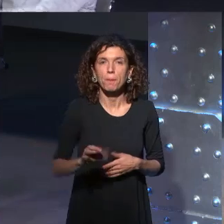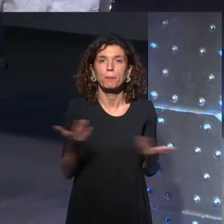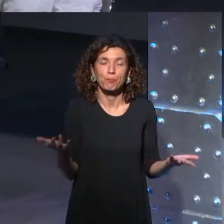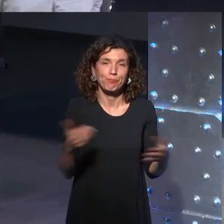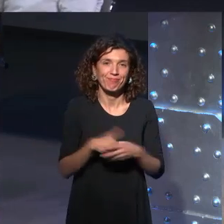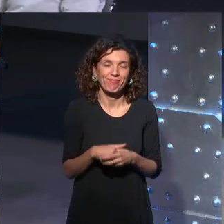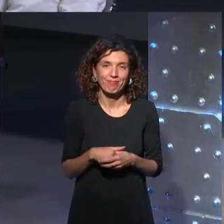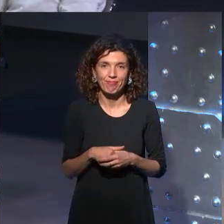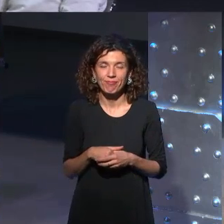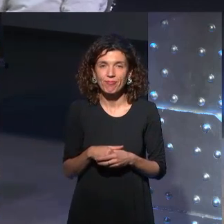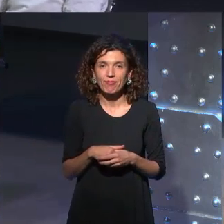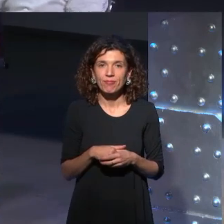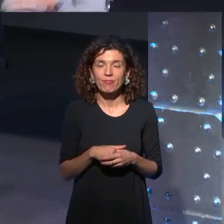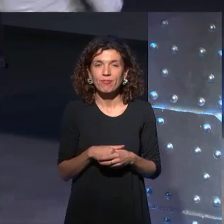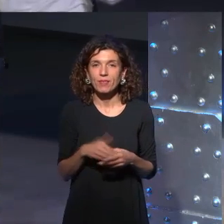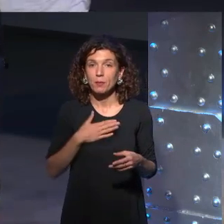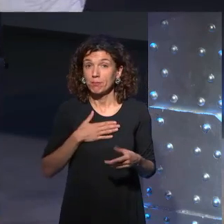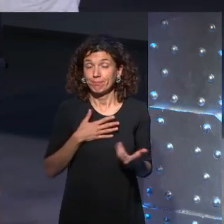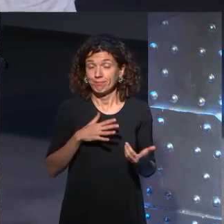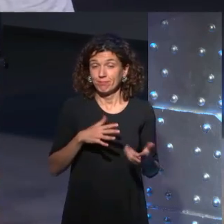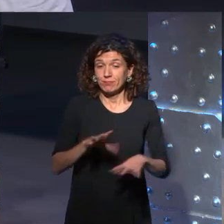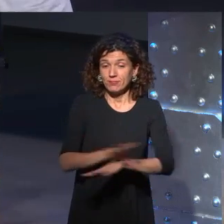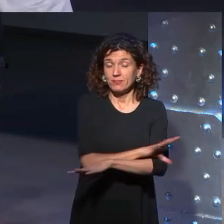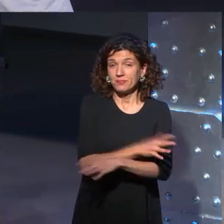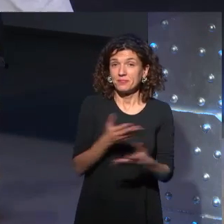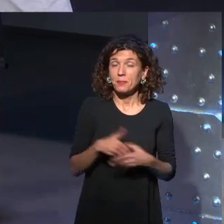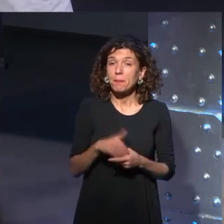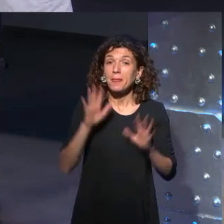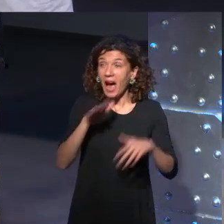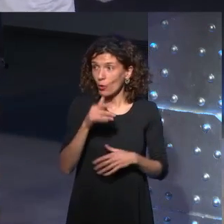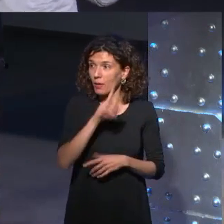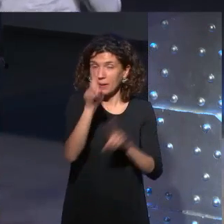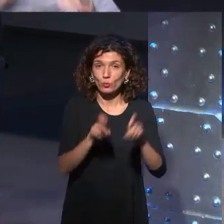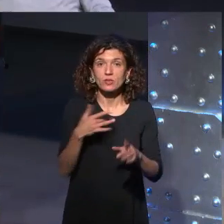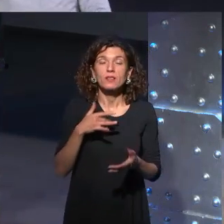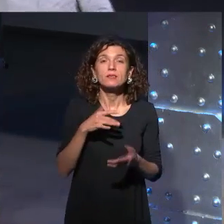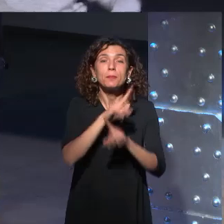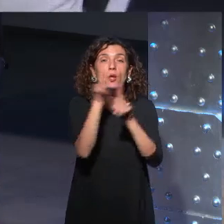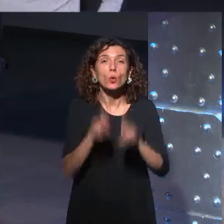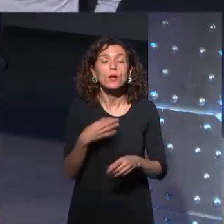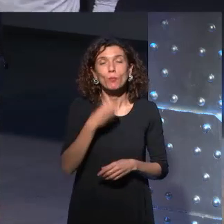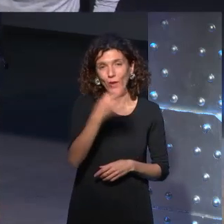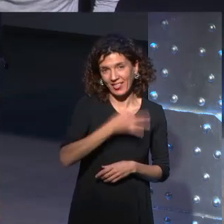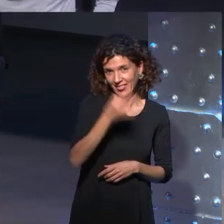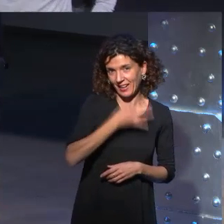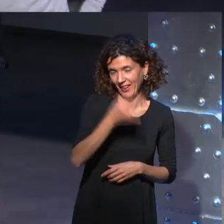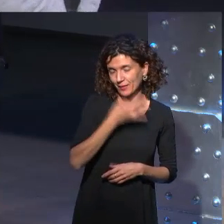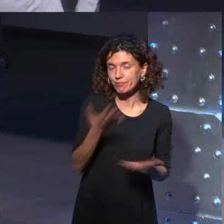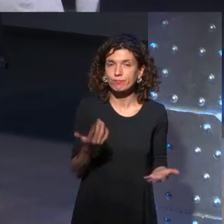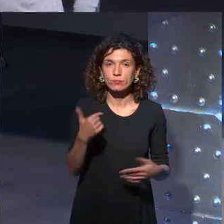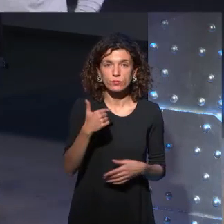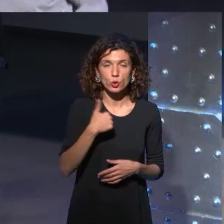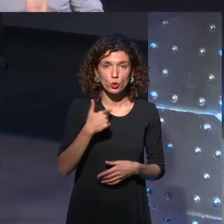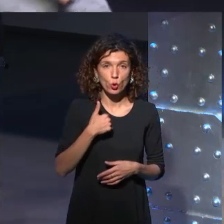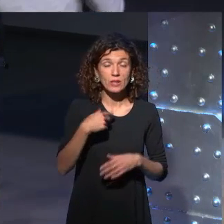aplauso. No, pero había una pregunta. ¿Dónde hay una pregunta? Aquí. Ah, sí, ahora. No pasa nada. Buenas tardes. Yo